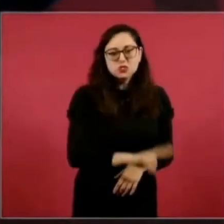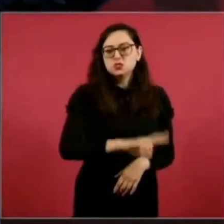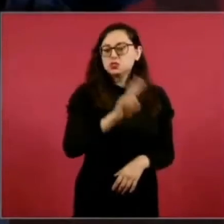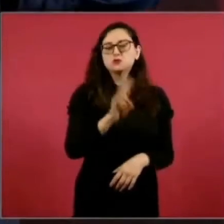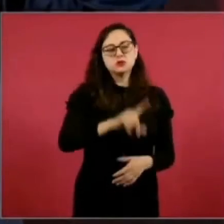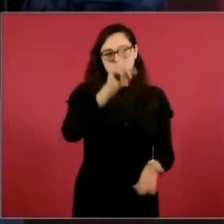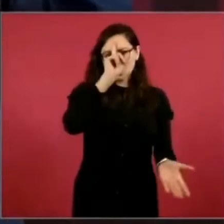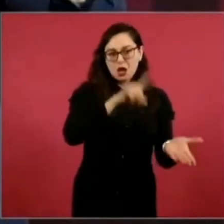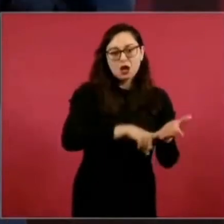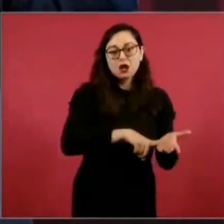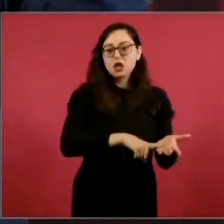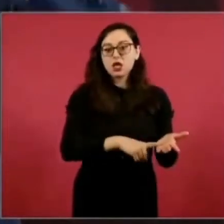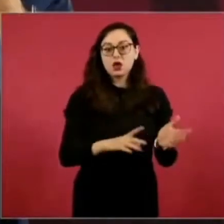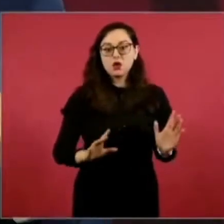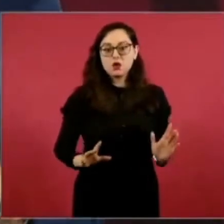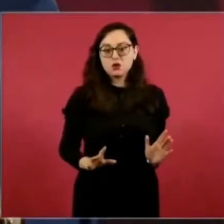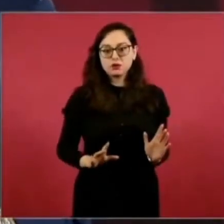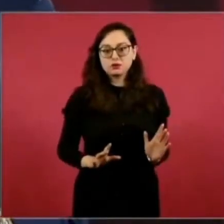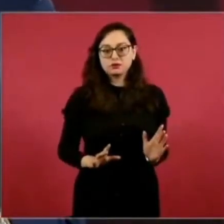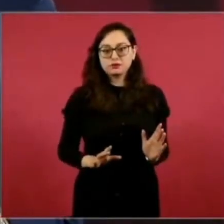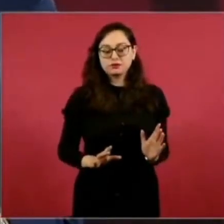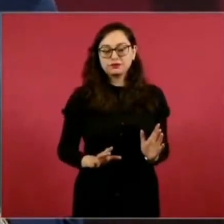este una